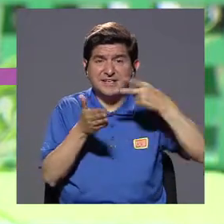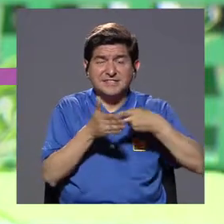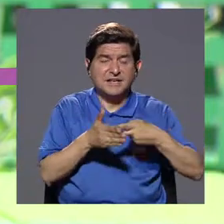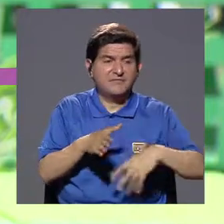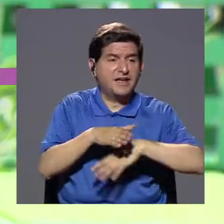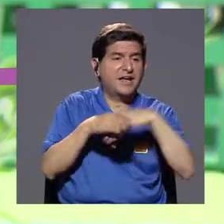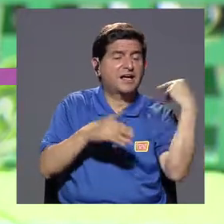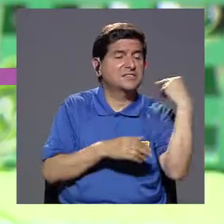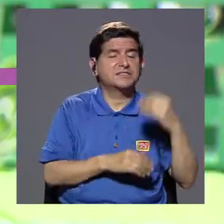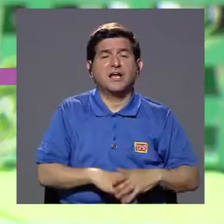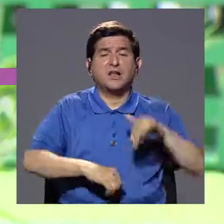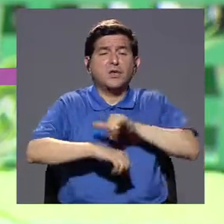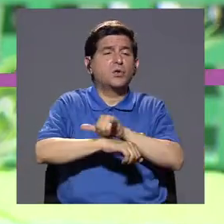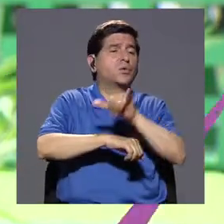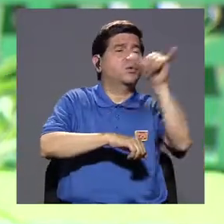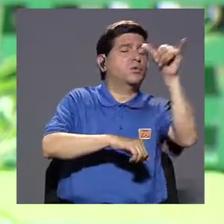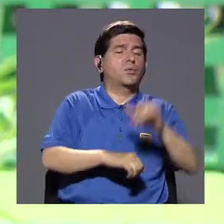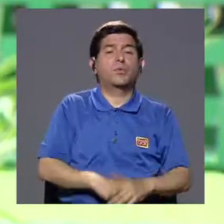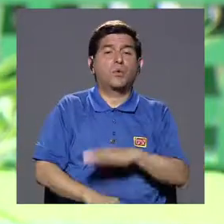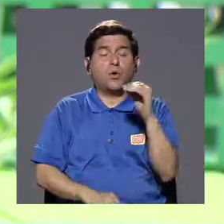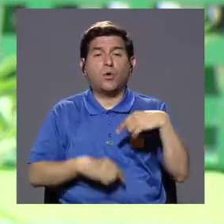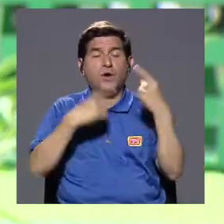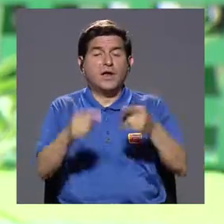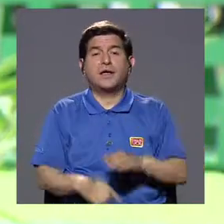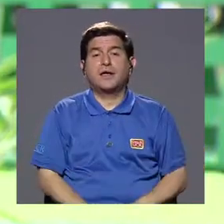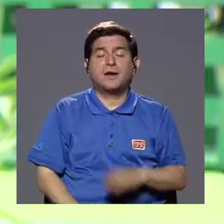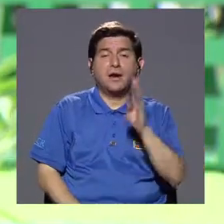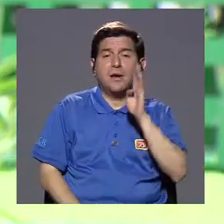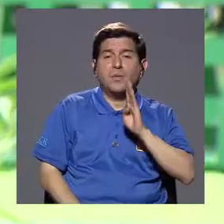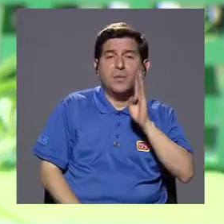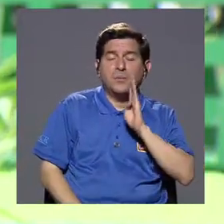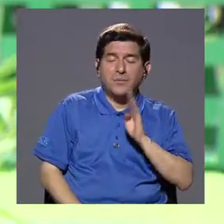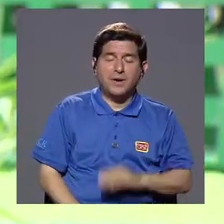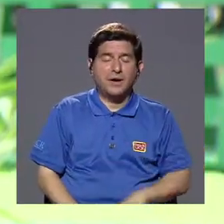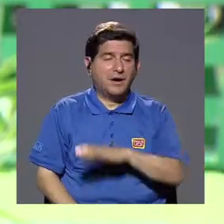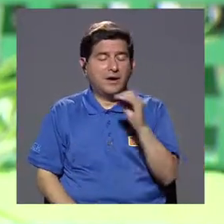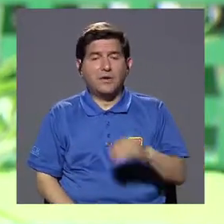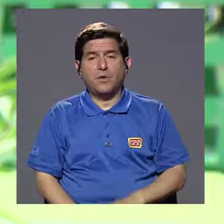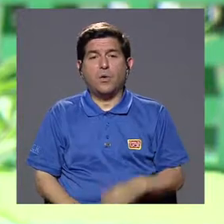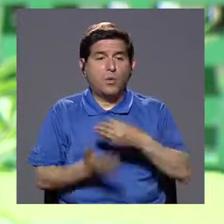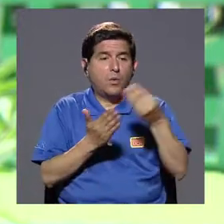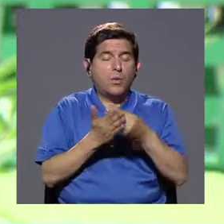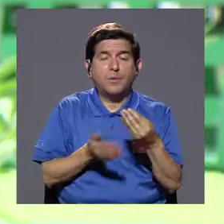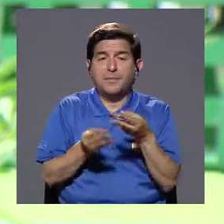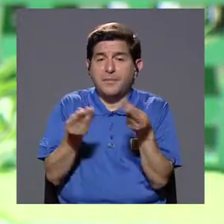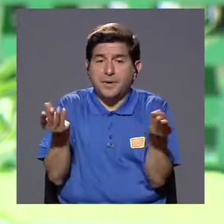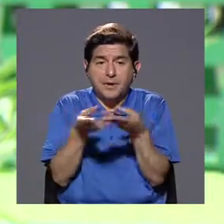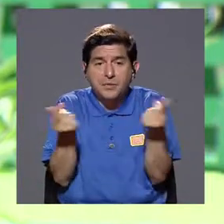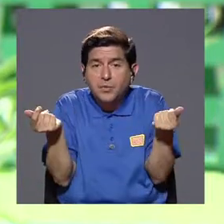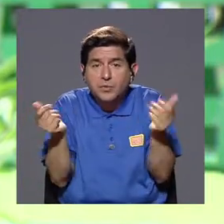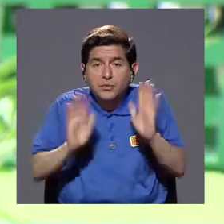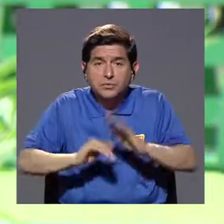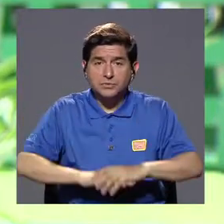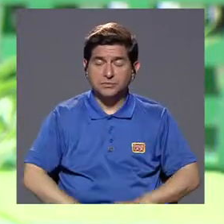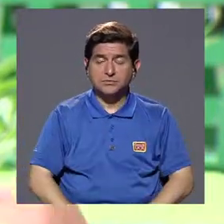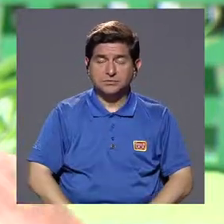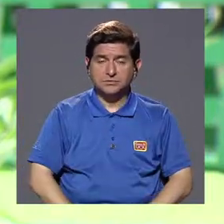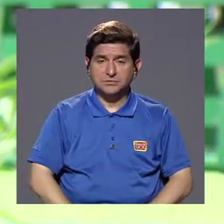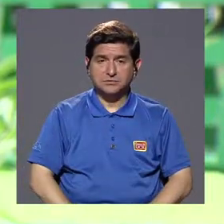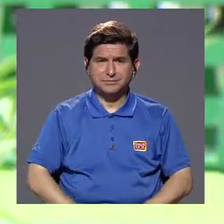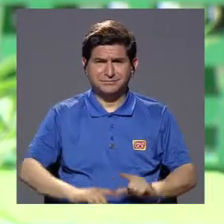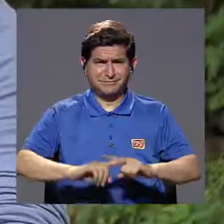a tales horas o consumir tales productos cuando lo cierto es que